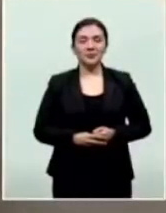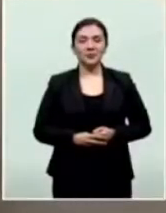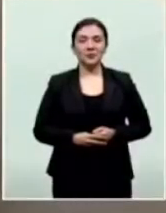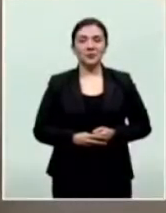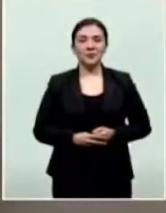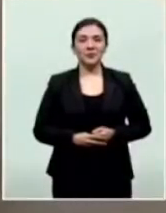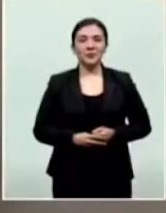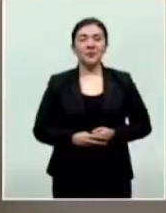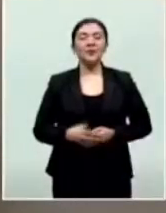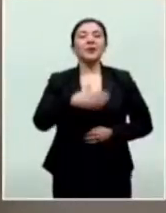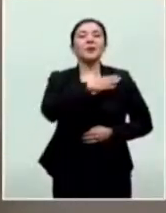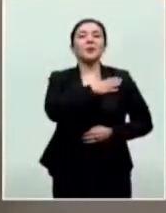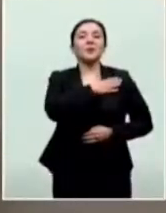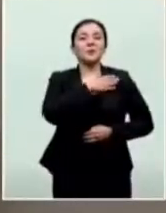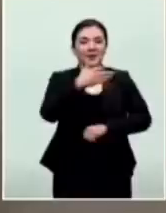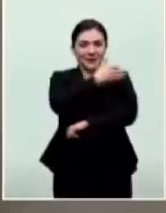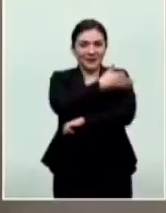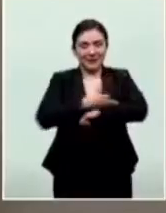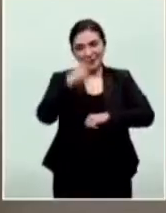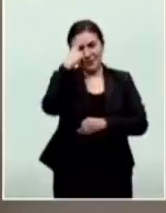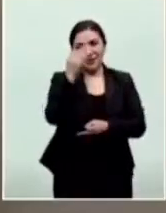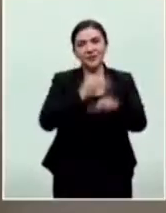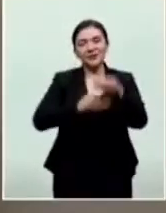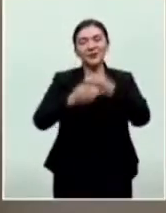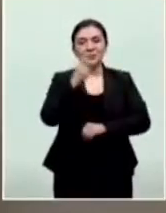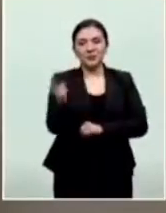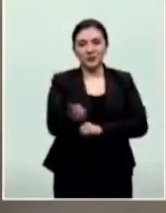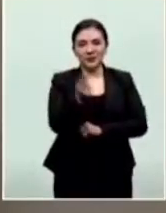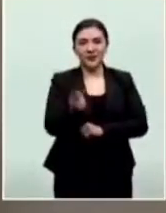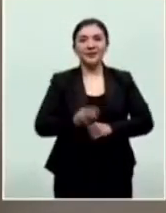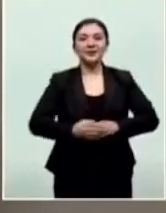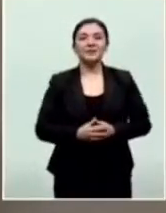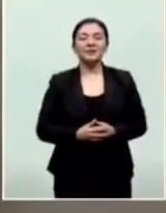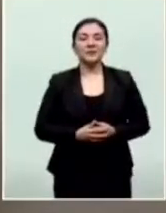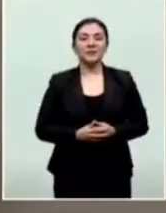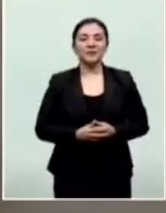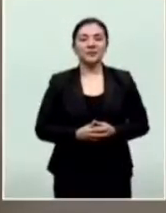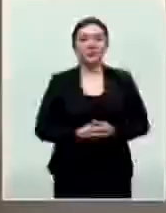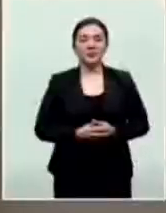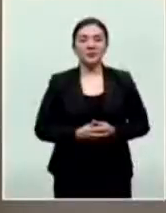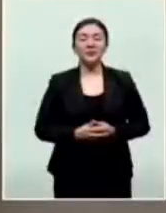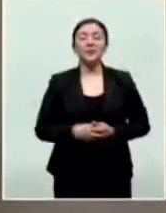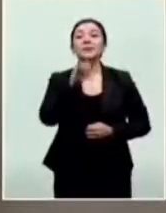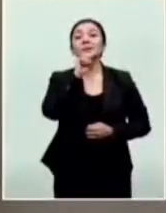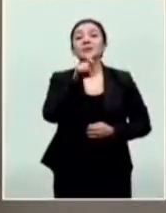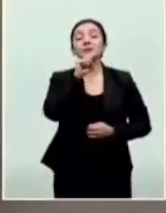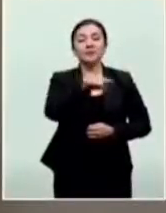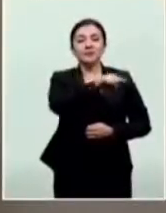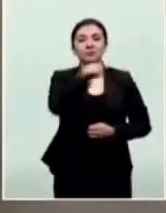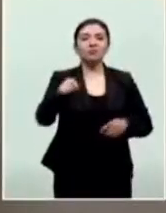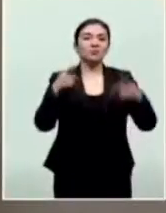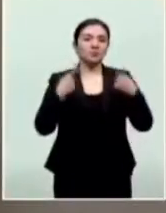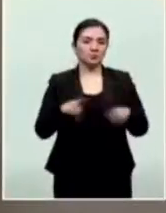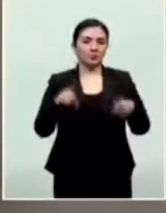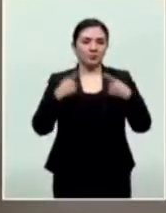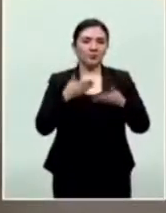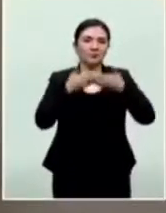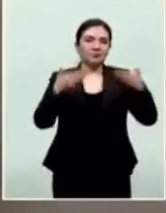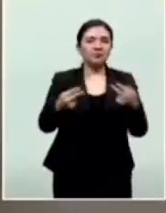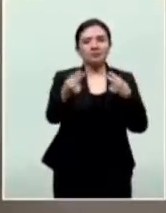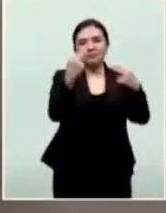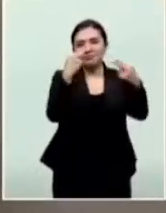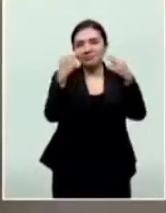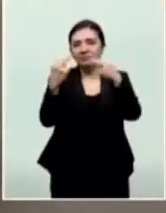Buenas tardes a todas y todos ustedes y a la gente que nos sigue en